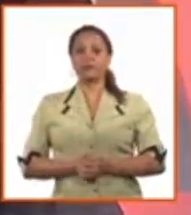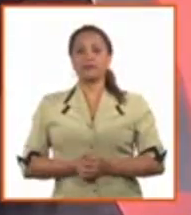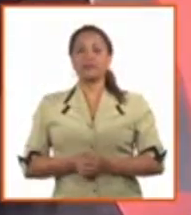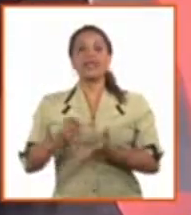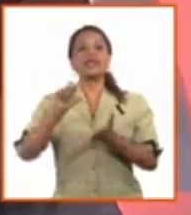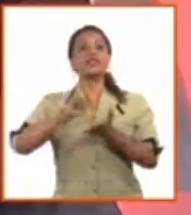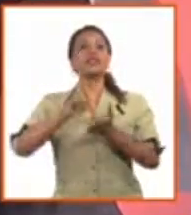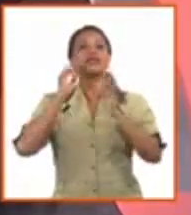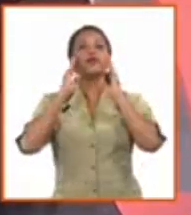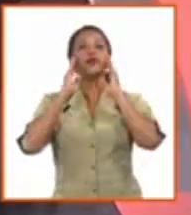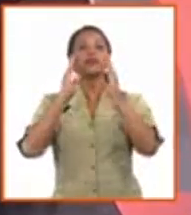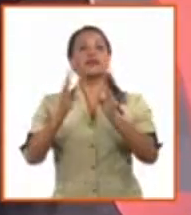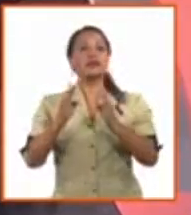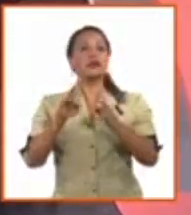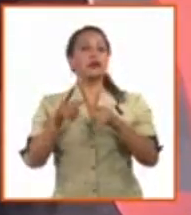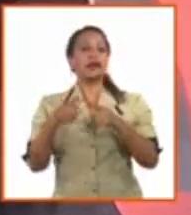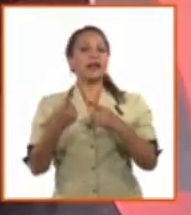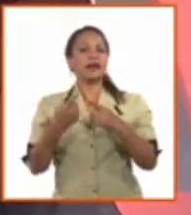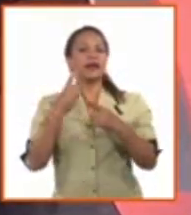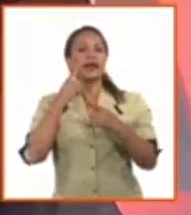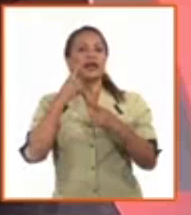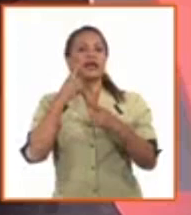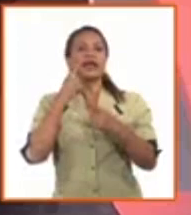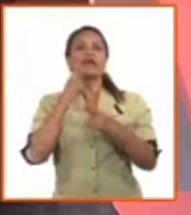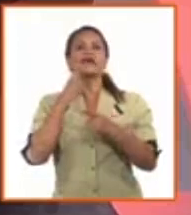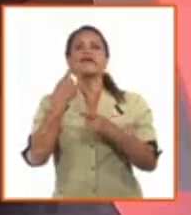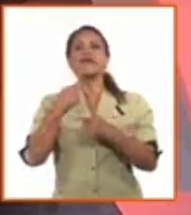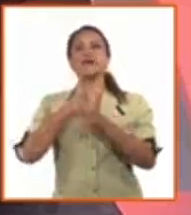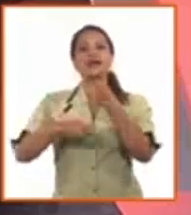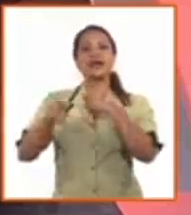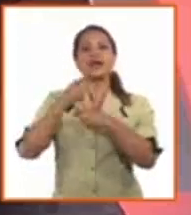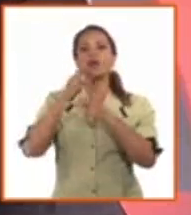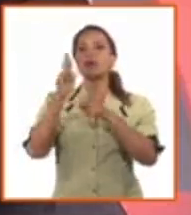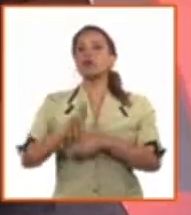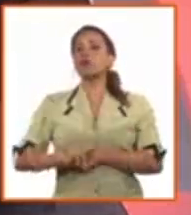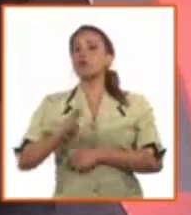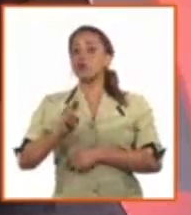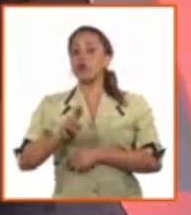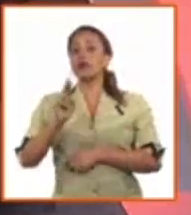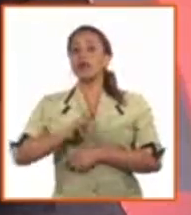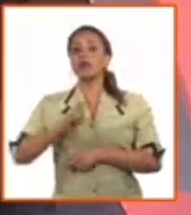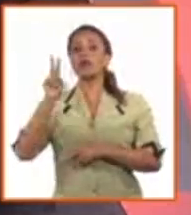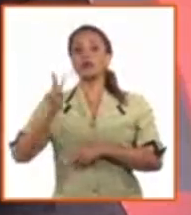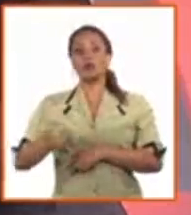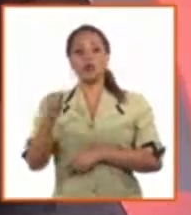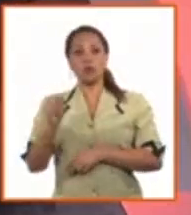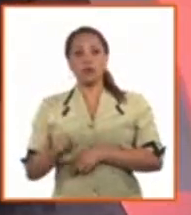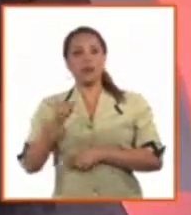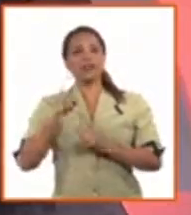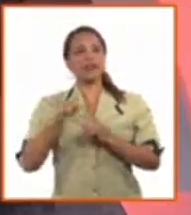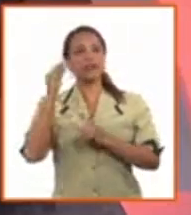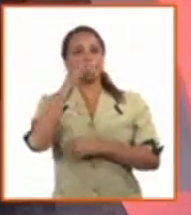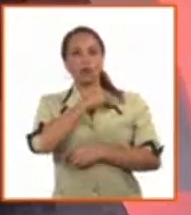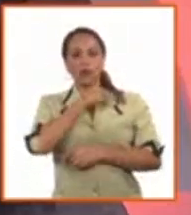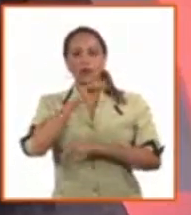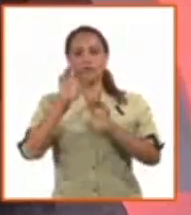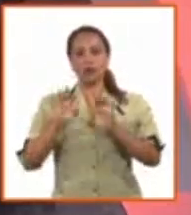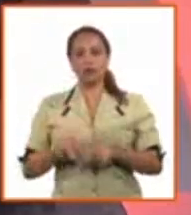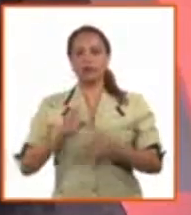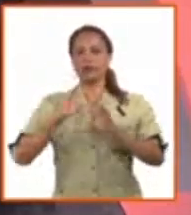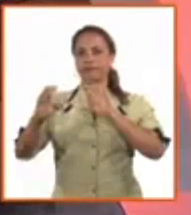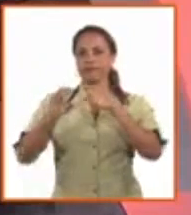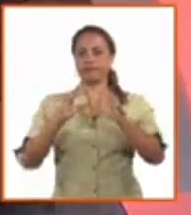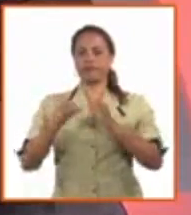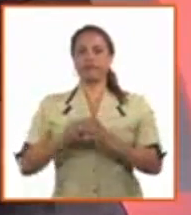el centro de atención alrededor de eso tiene que ver también con la gestión del recurso humano que son los profesionales de las tecnologías informáticas las comunicaciones